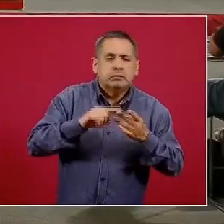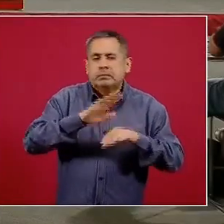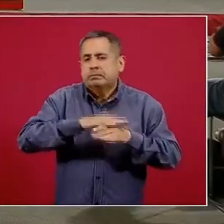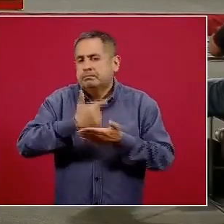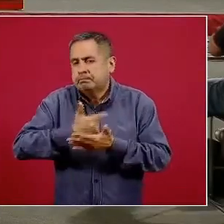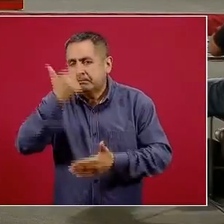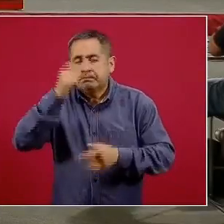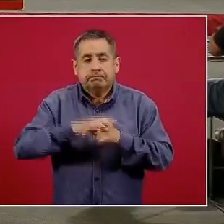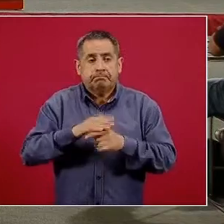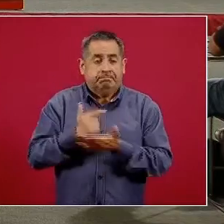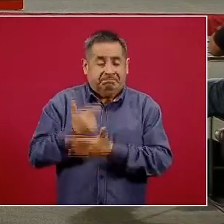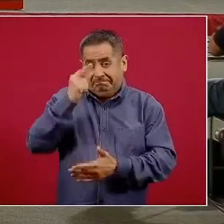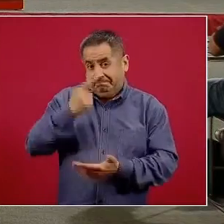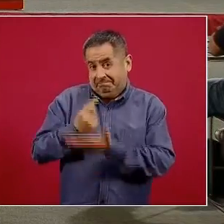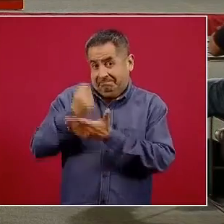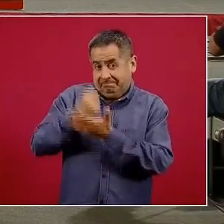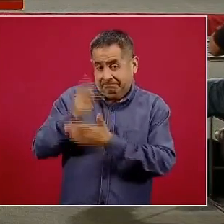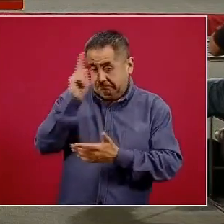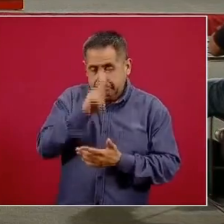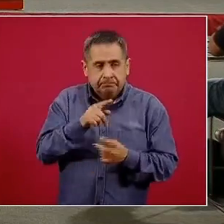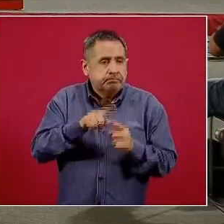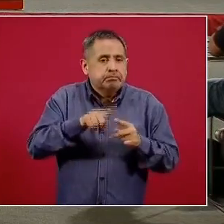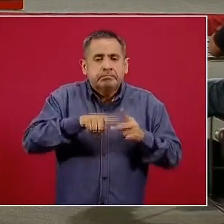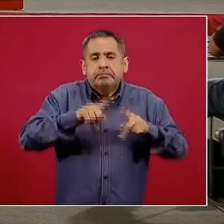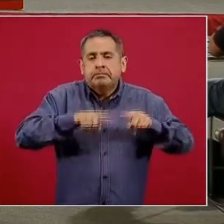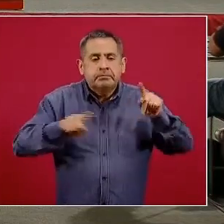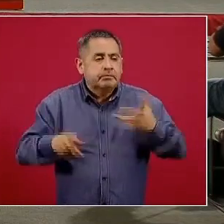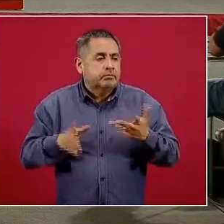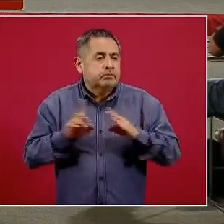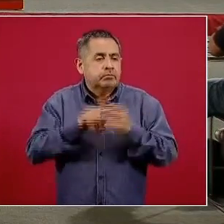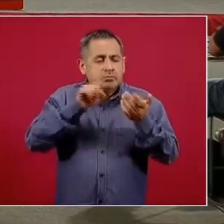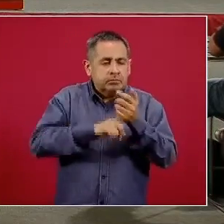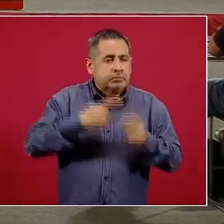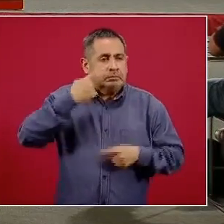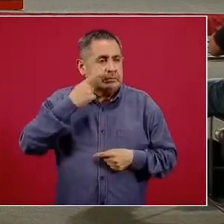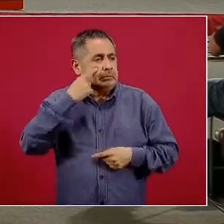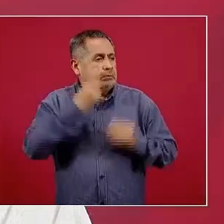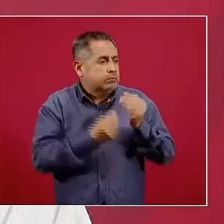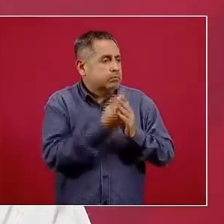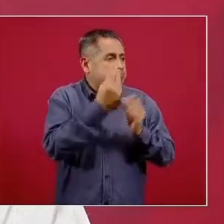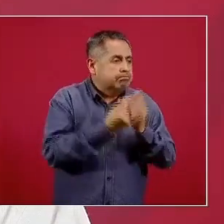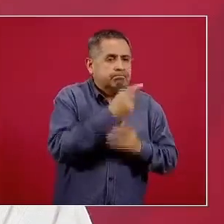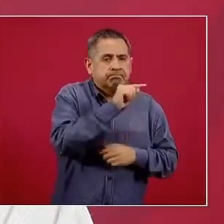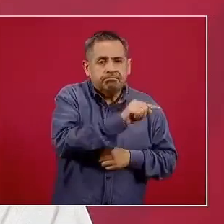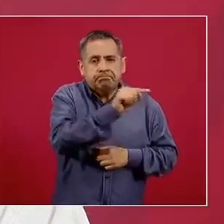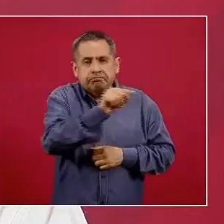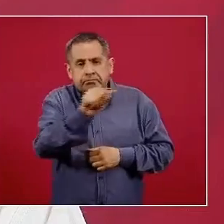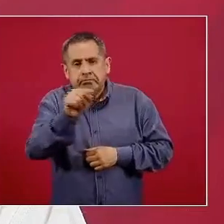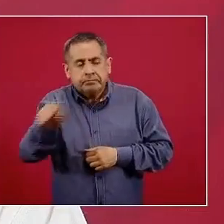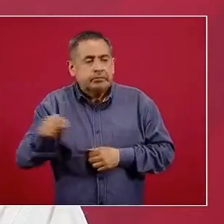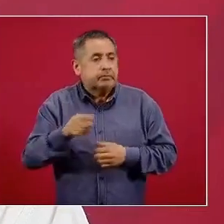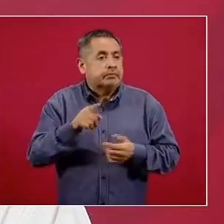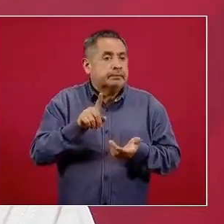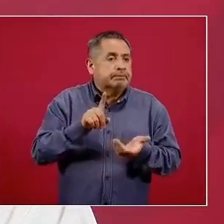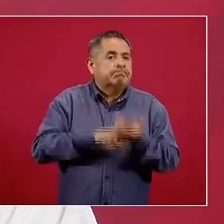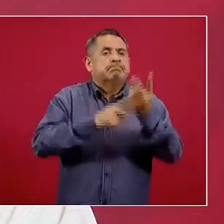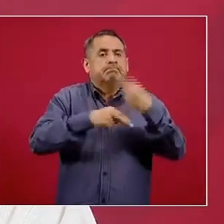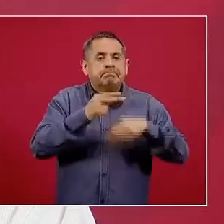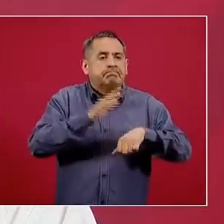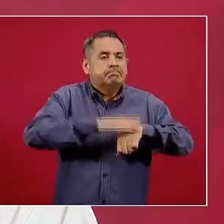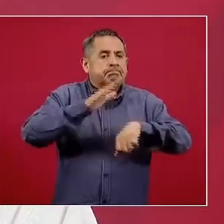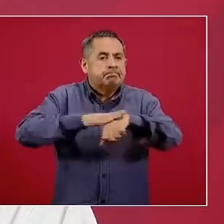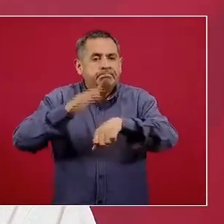la estimación de la carga de enfermedad, las inferencias sobre los determinantes de la enfermedad y